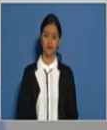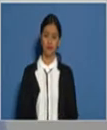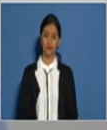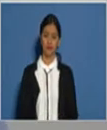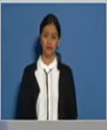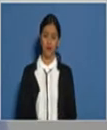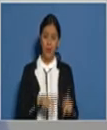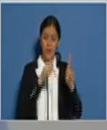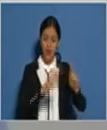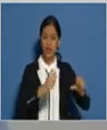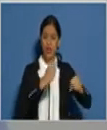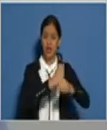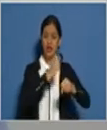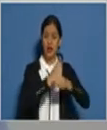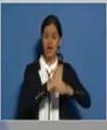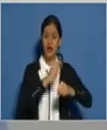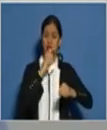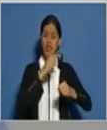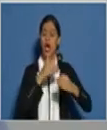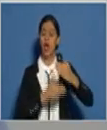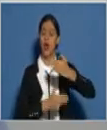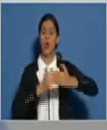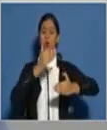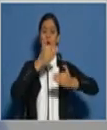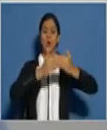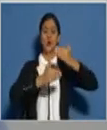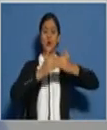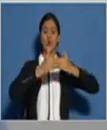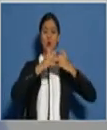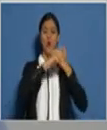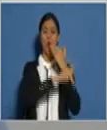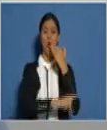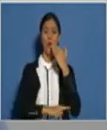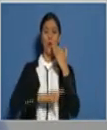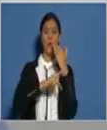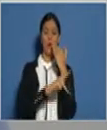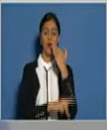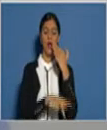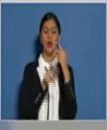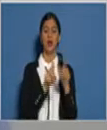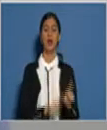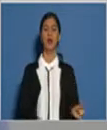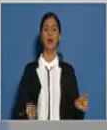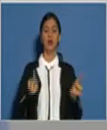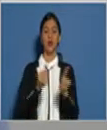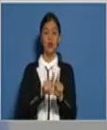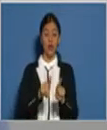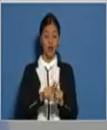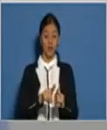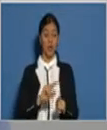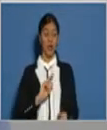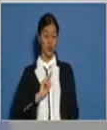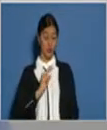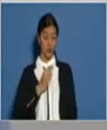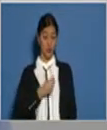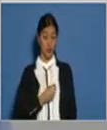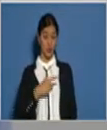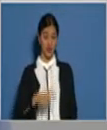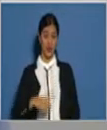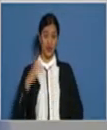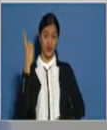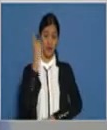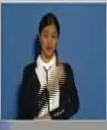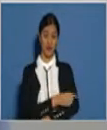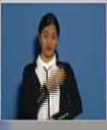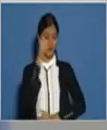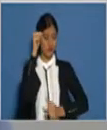empleador, construyendo el país. Nosotros de igual manera también en este gran día, y recordando un